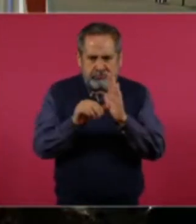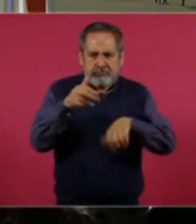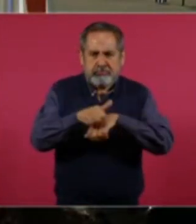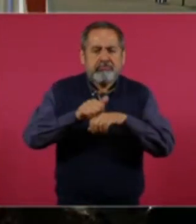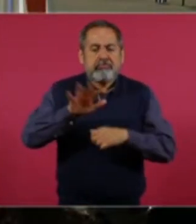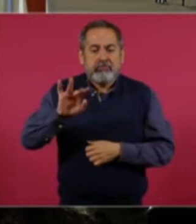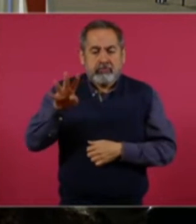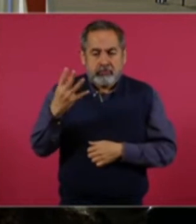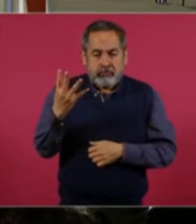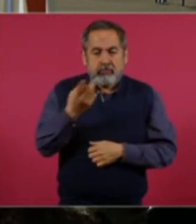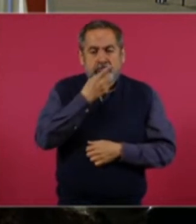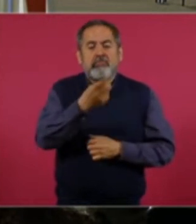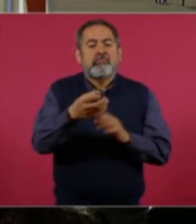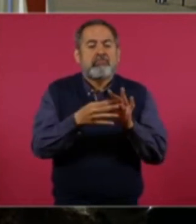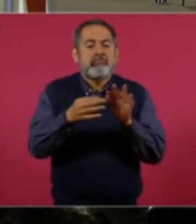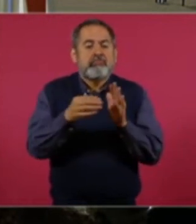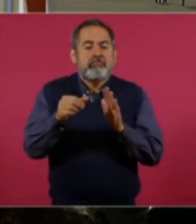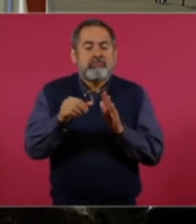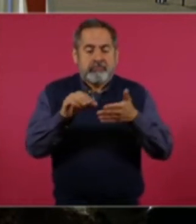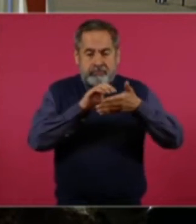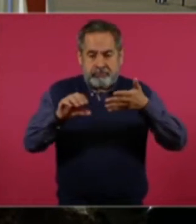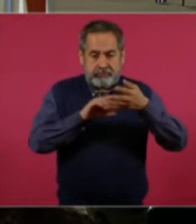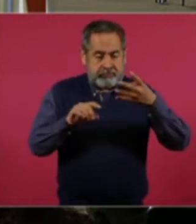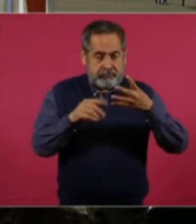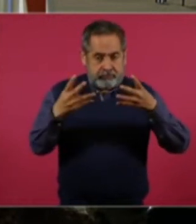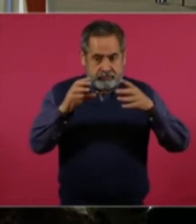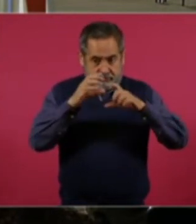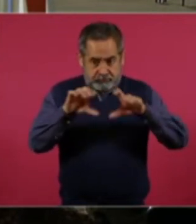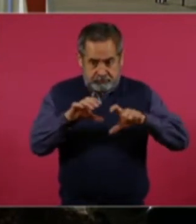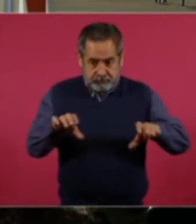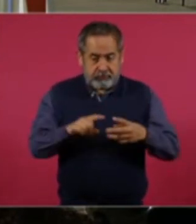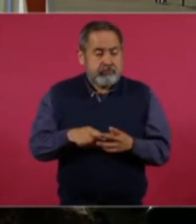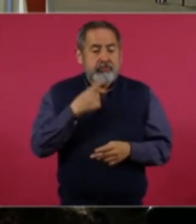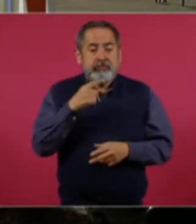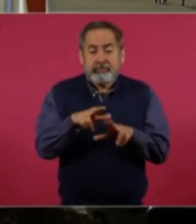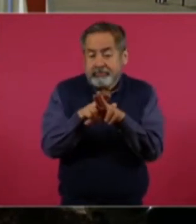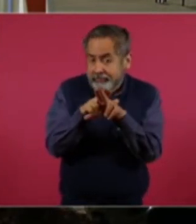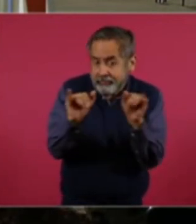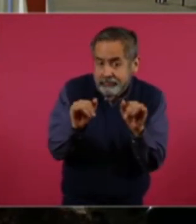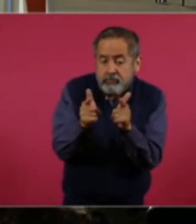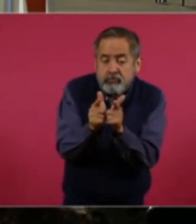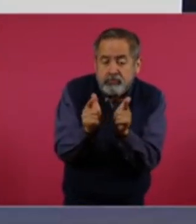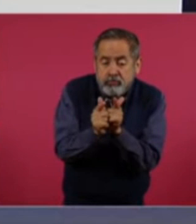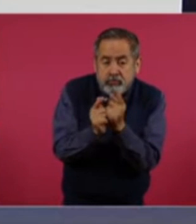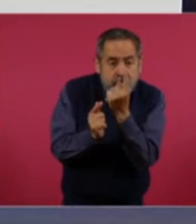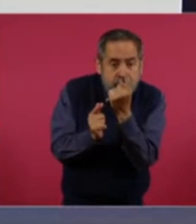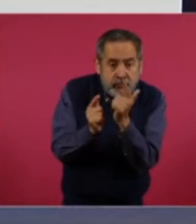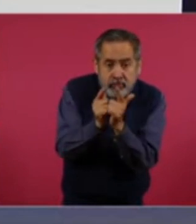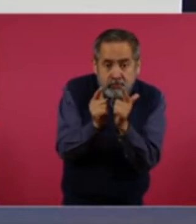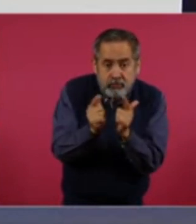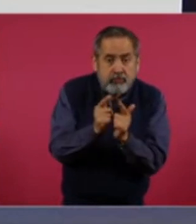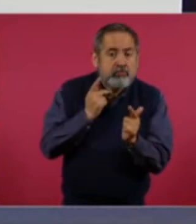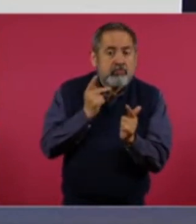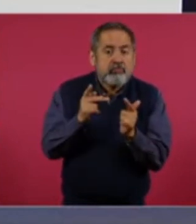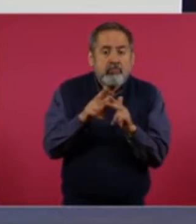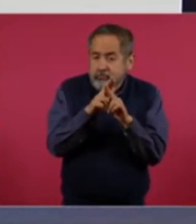54 establece en su fracción cuarta que ningún partido político, y literalmente la Constitución